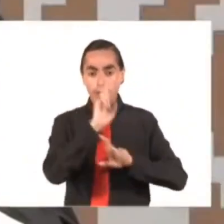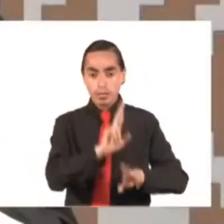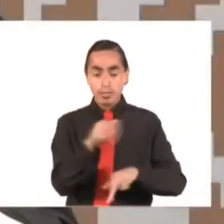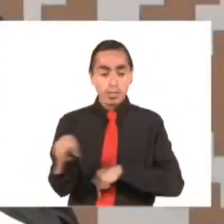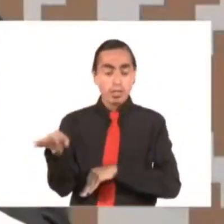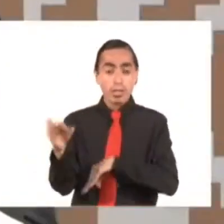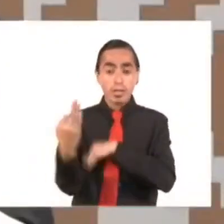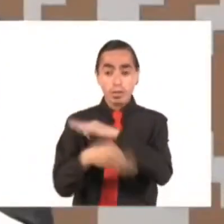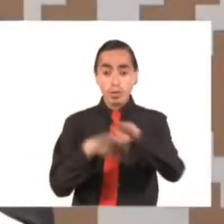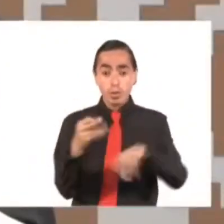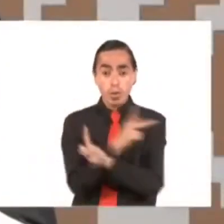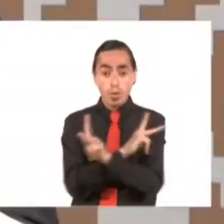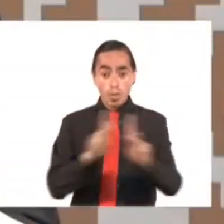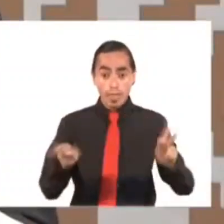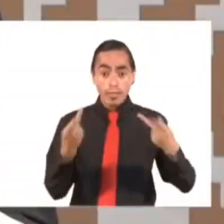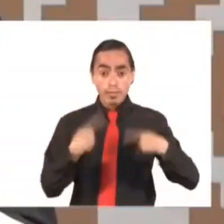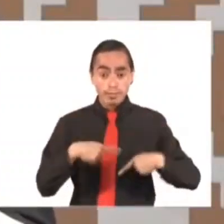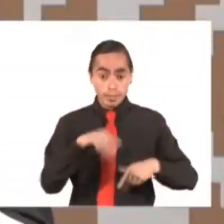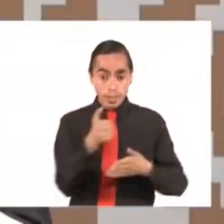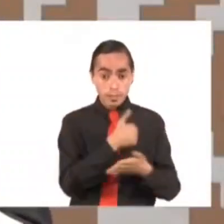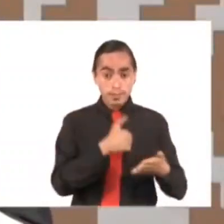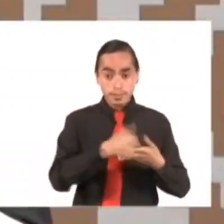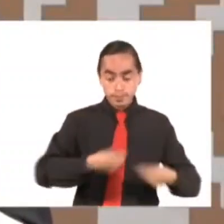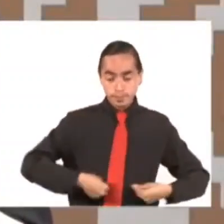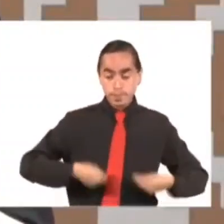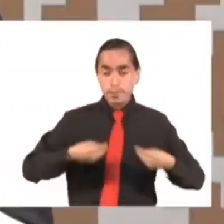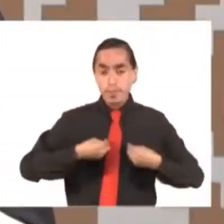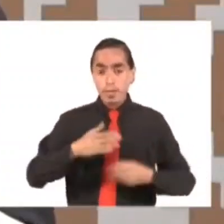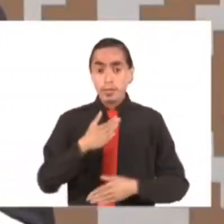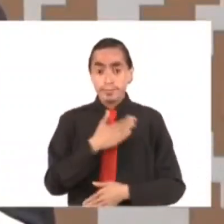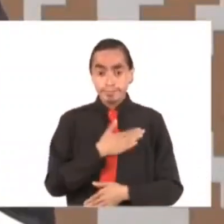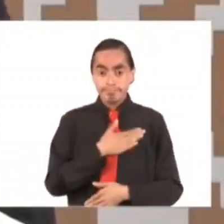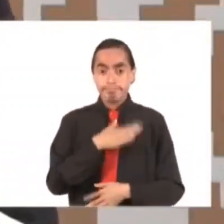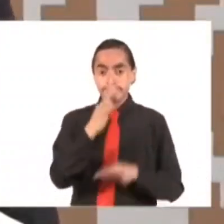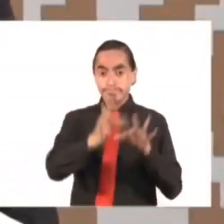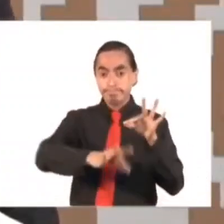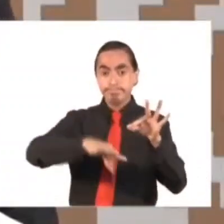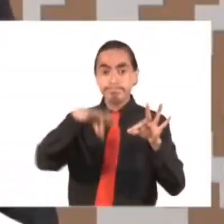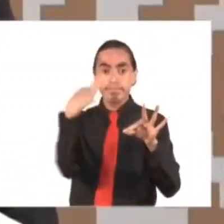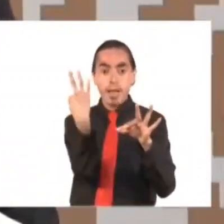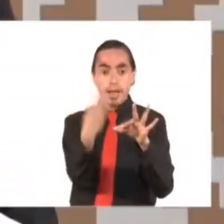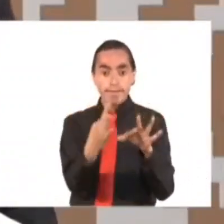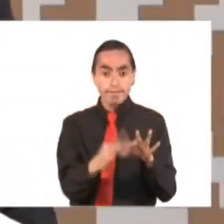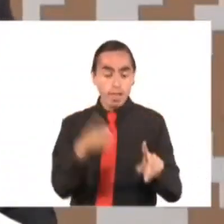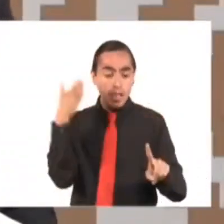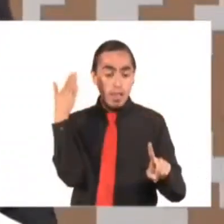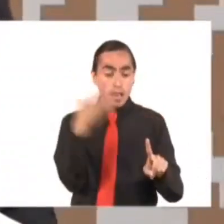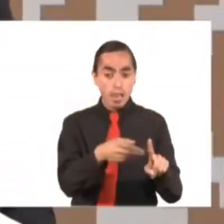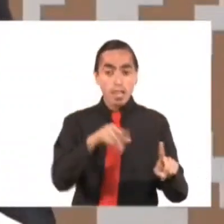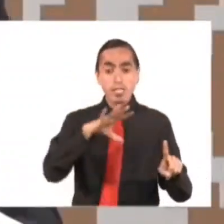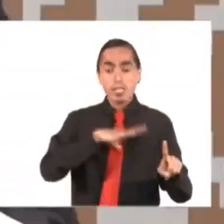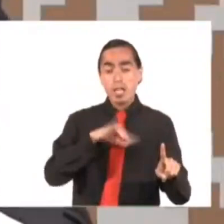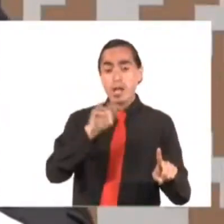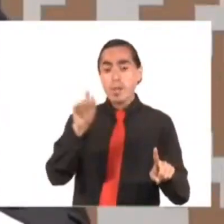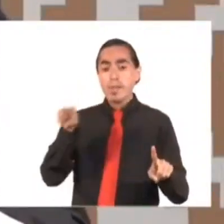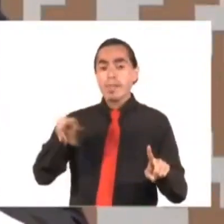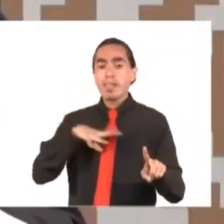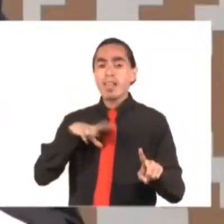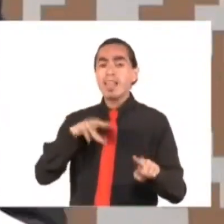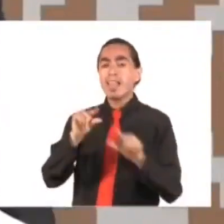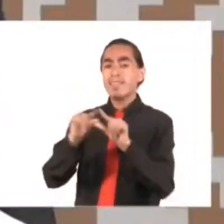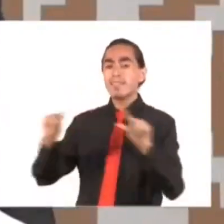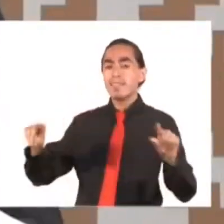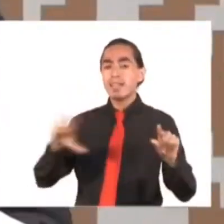los habitantes que estamos en esta ciudad, cumpliré a cabalidad con la misión que encierra el lema de nuestra institución, que